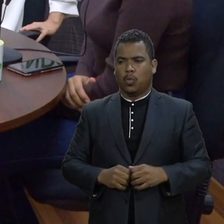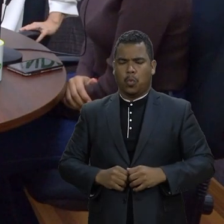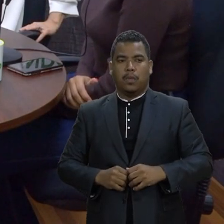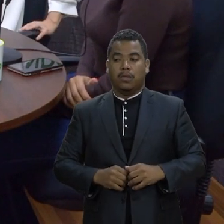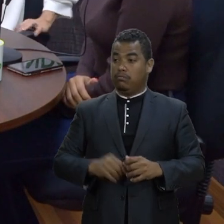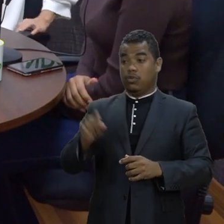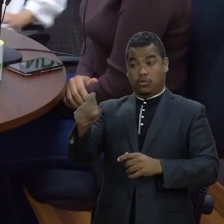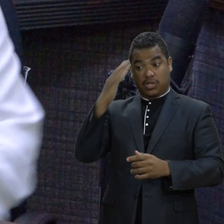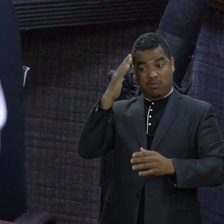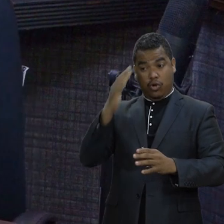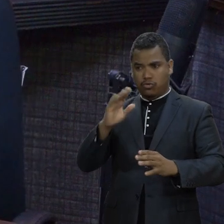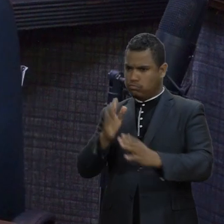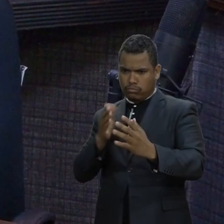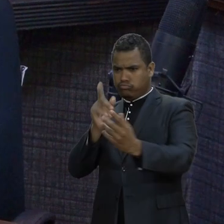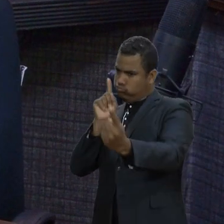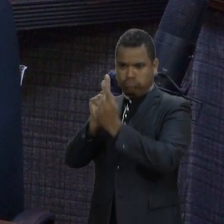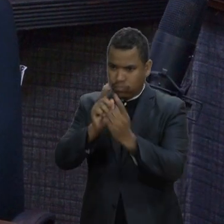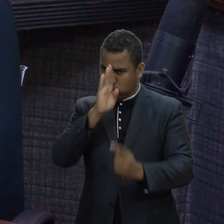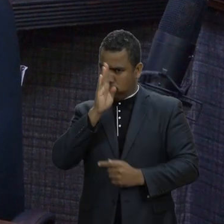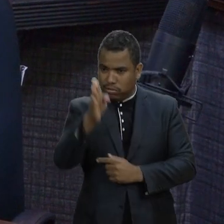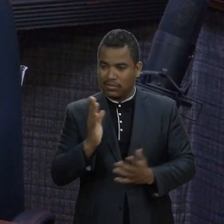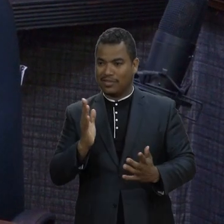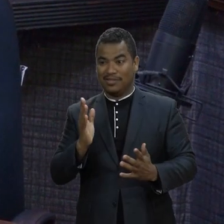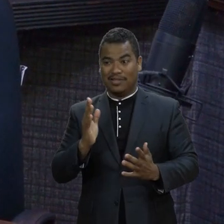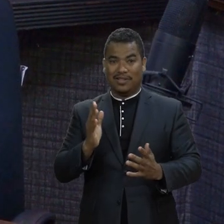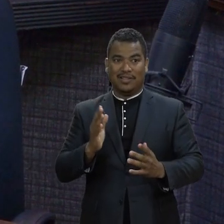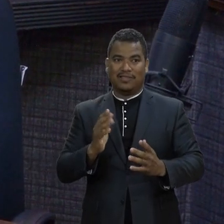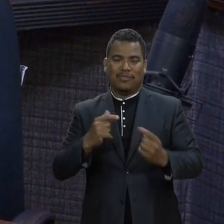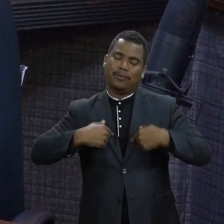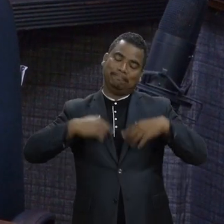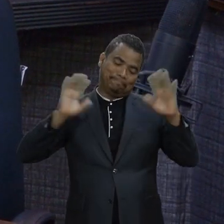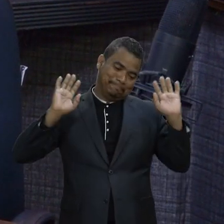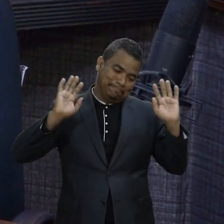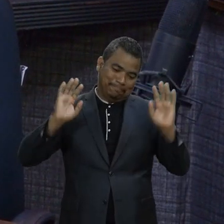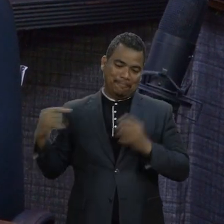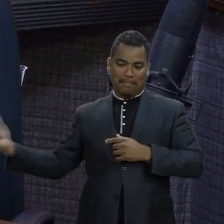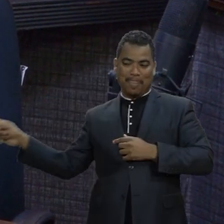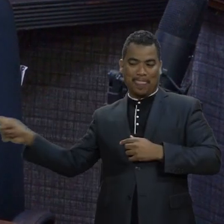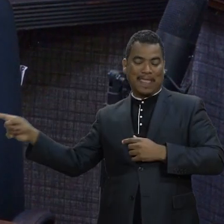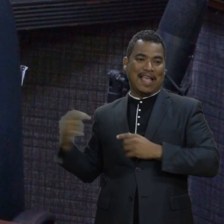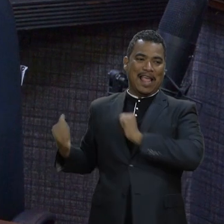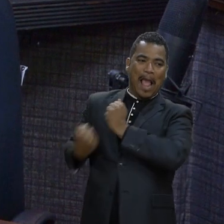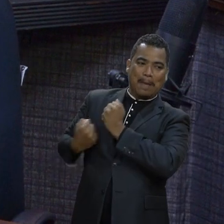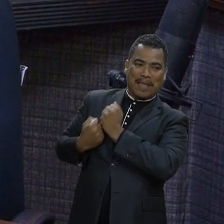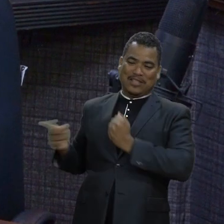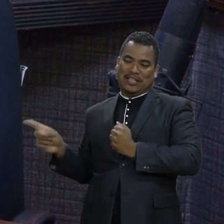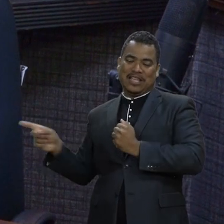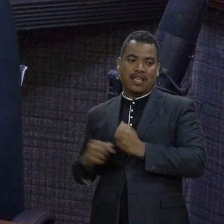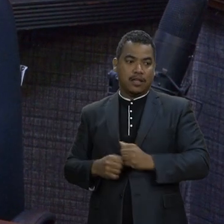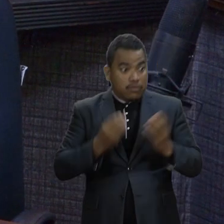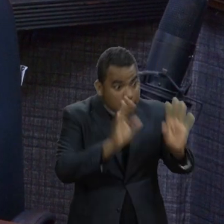No. Lamentablemente, no hay un periodismo serio. Hay un periodismo muy